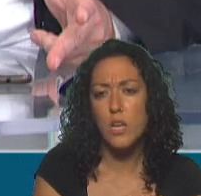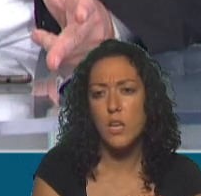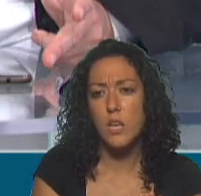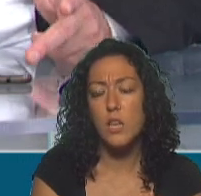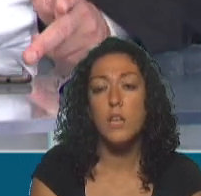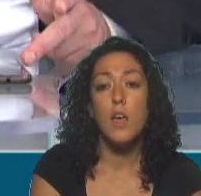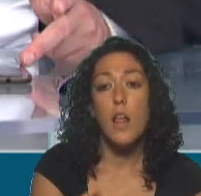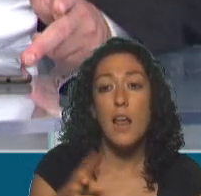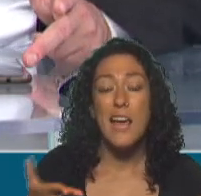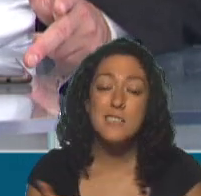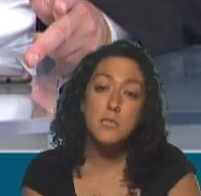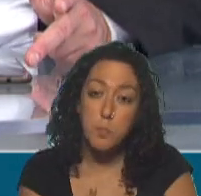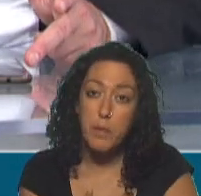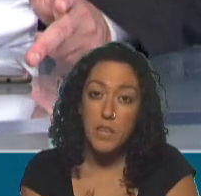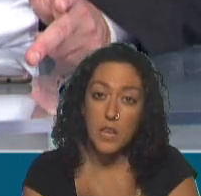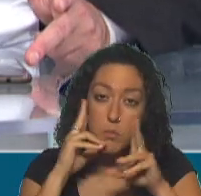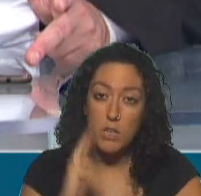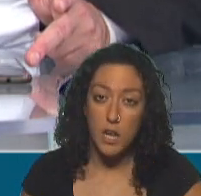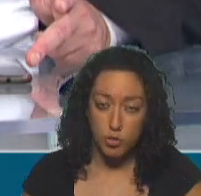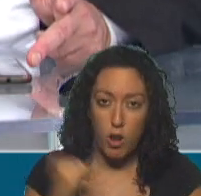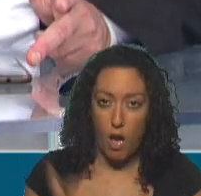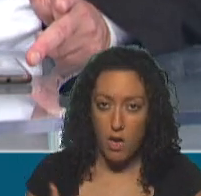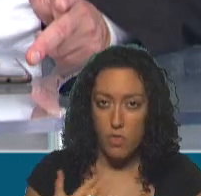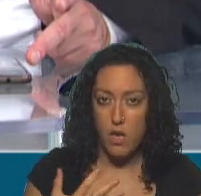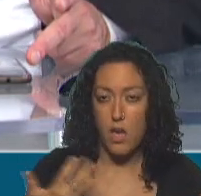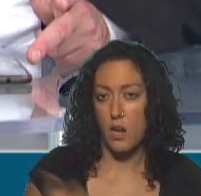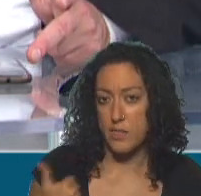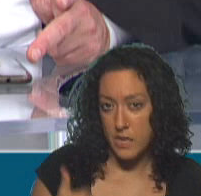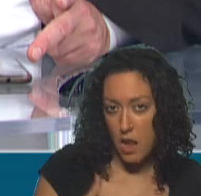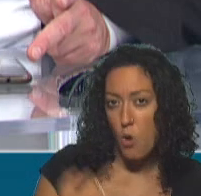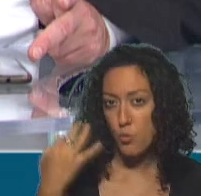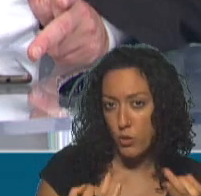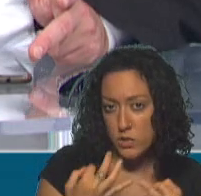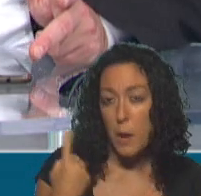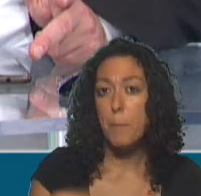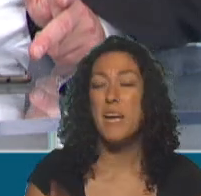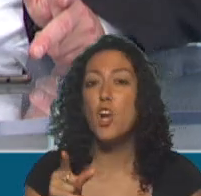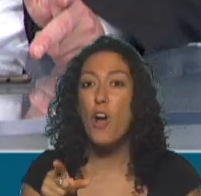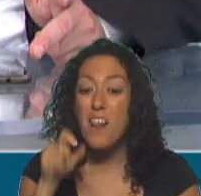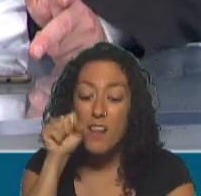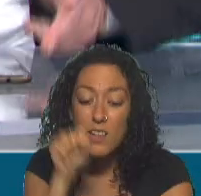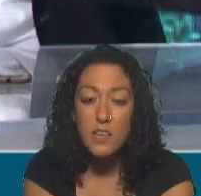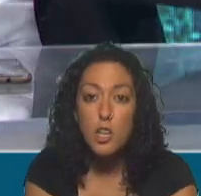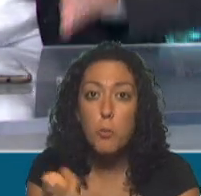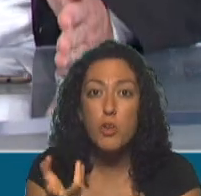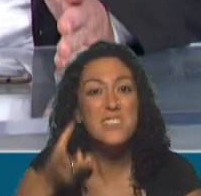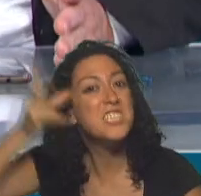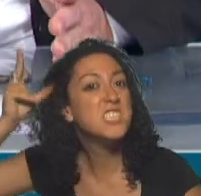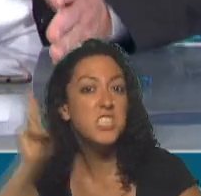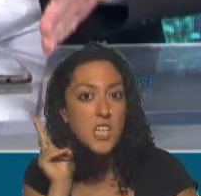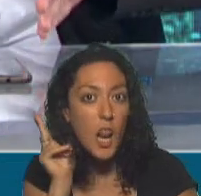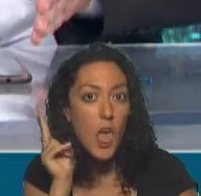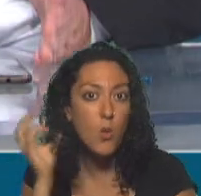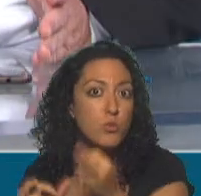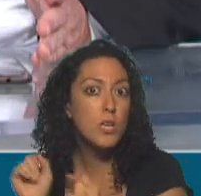tenga expedientes abiertos en la justicia argentina, claro, él está detenido por un pedido de la justicia chilena. Explicamos